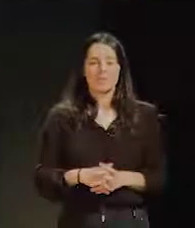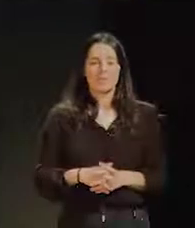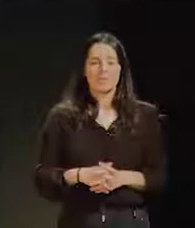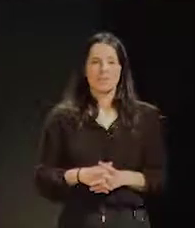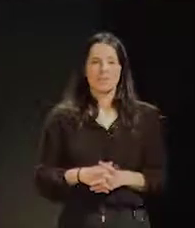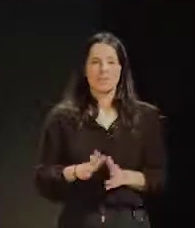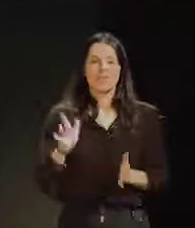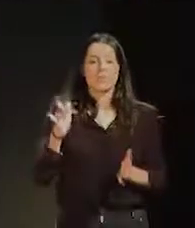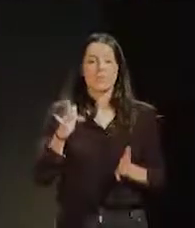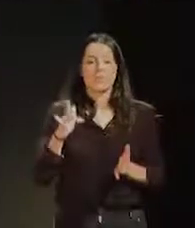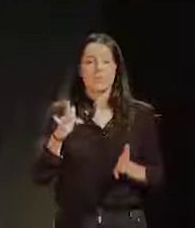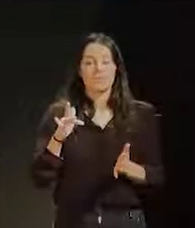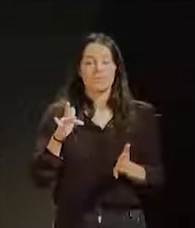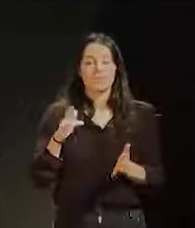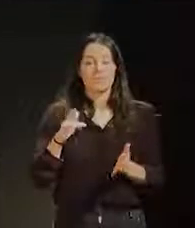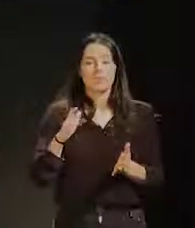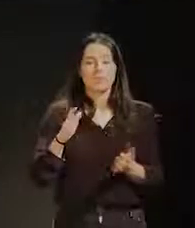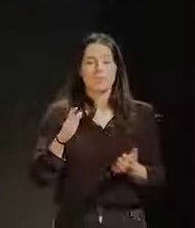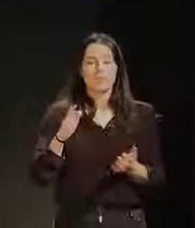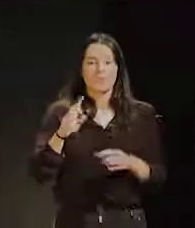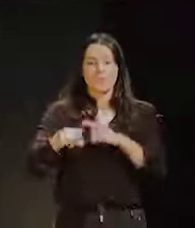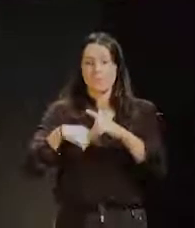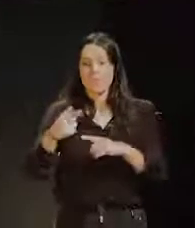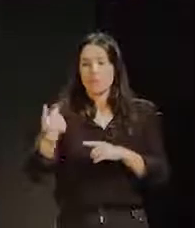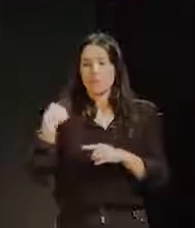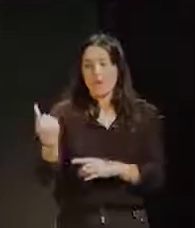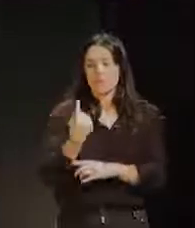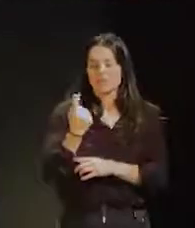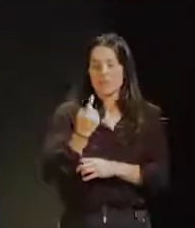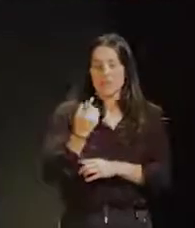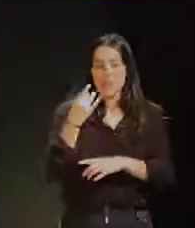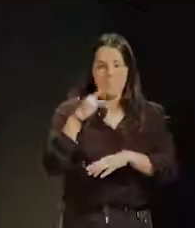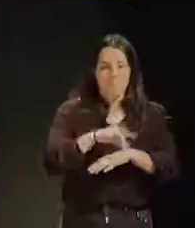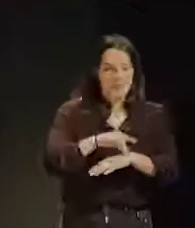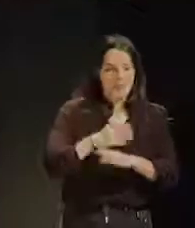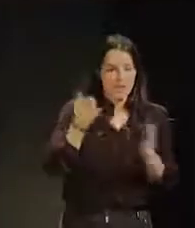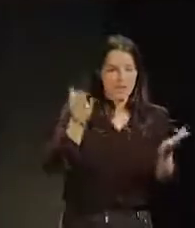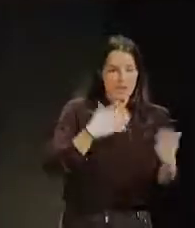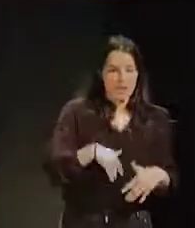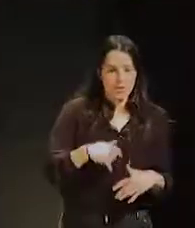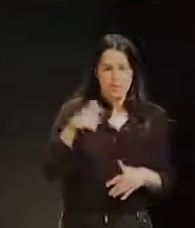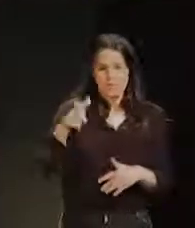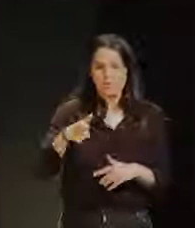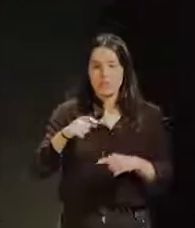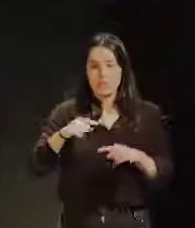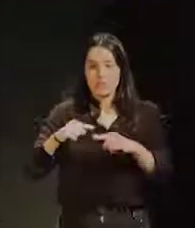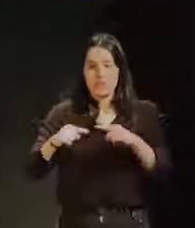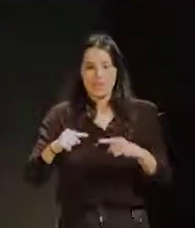hay coreógrafos, no hay médicos, ni siquiera el derecho.